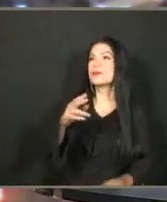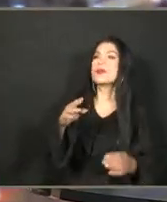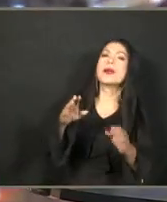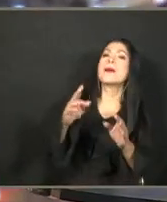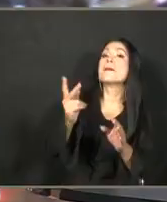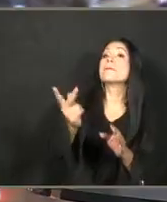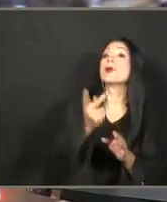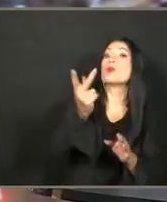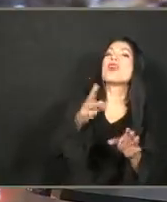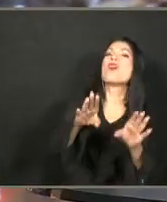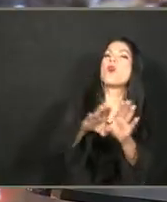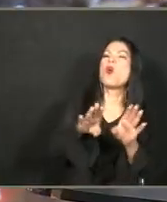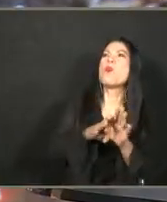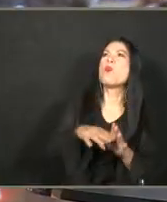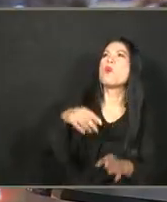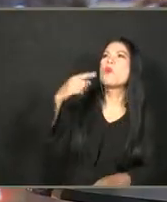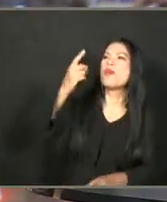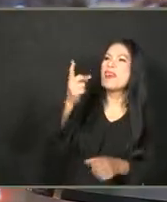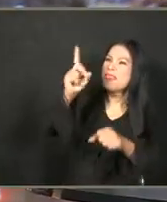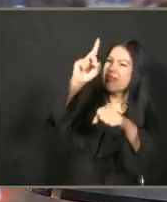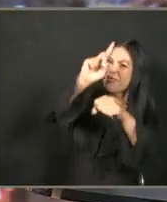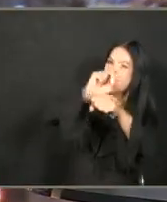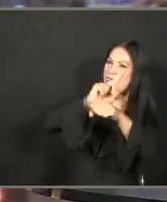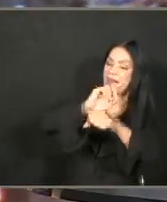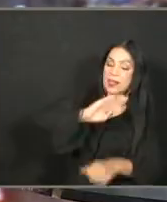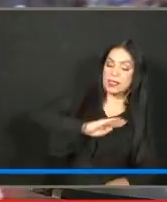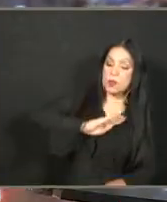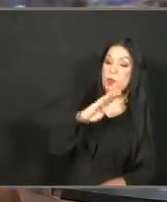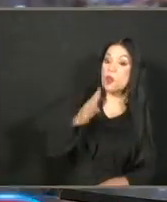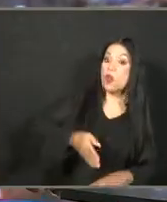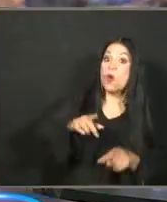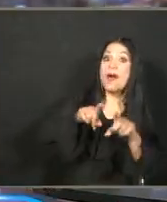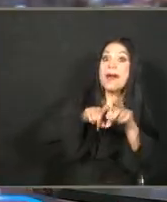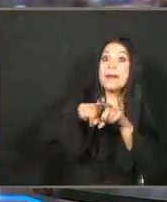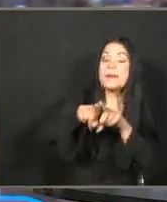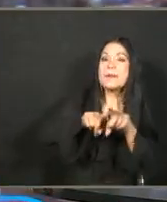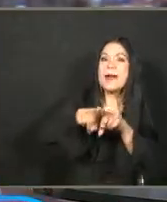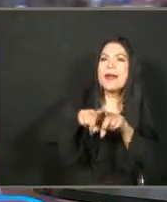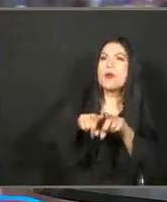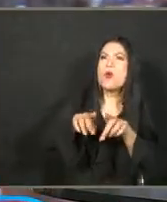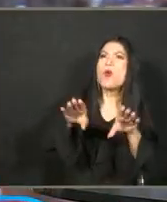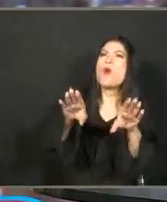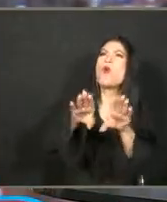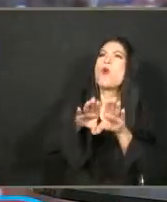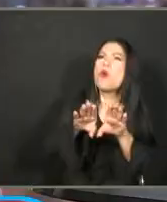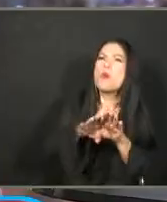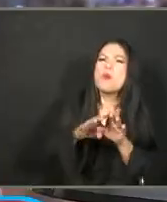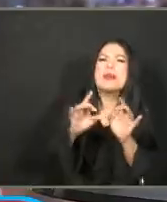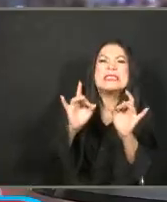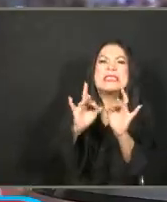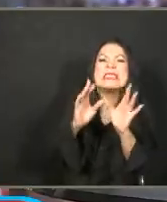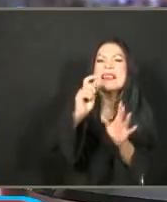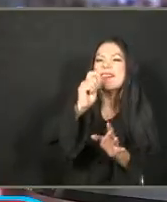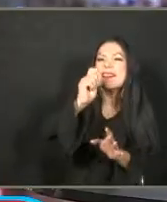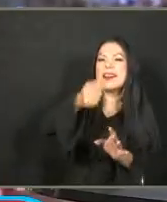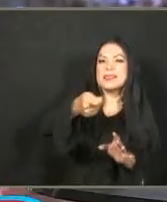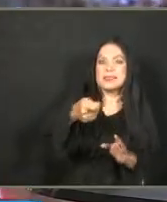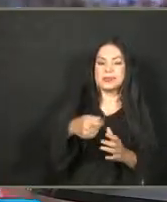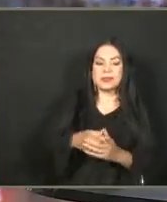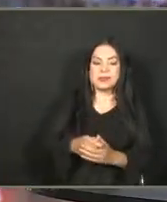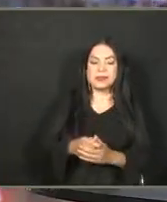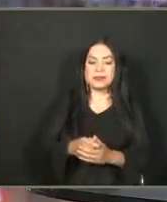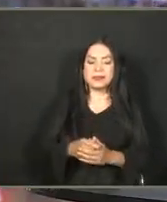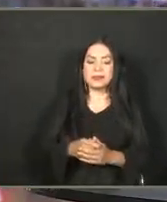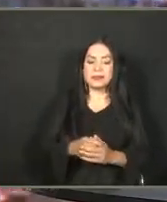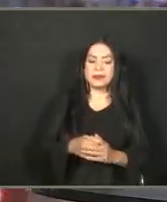es algo que duele mucho este fue fue muy muy fue algo de repente nada de que mi